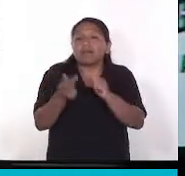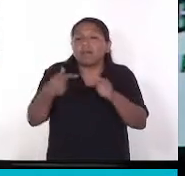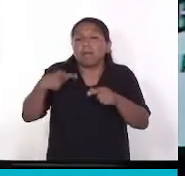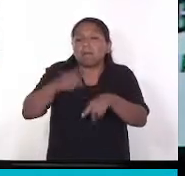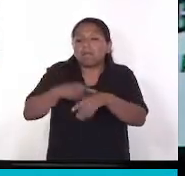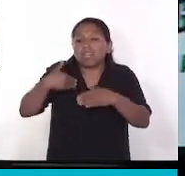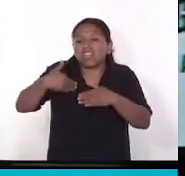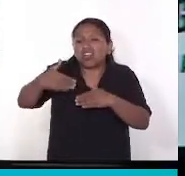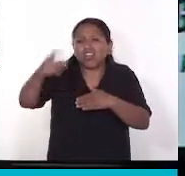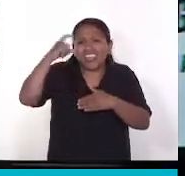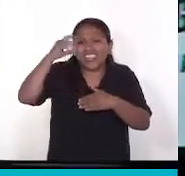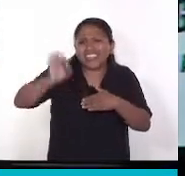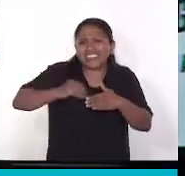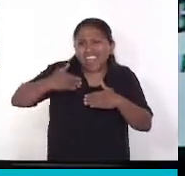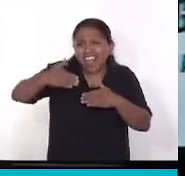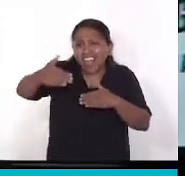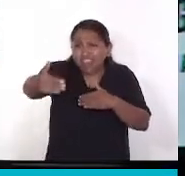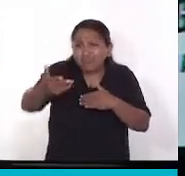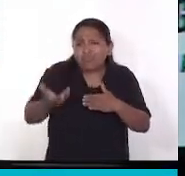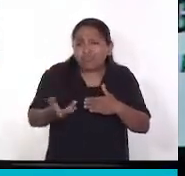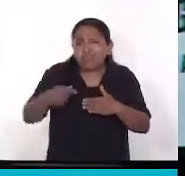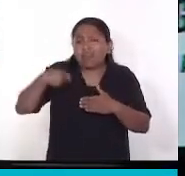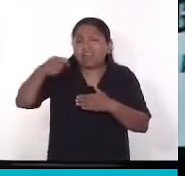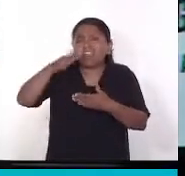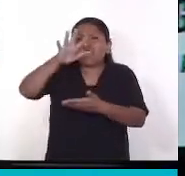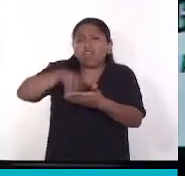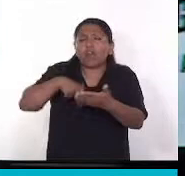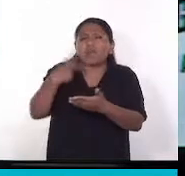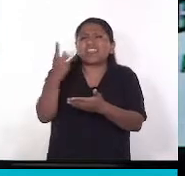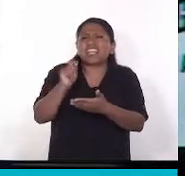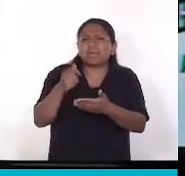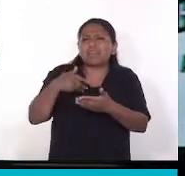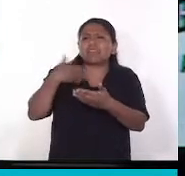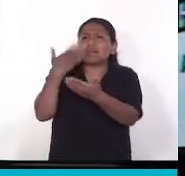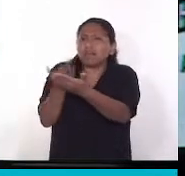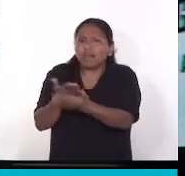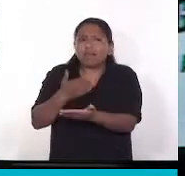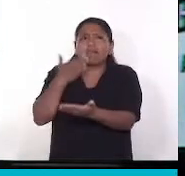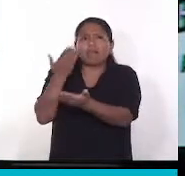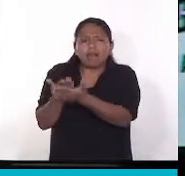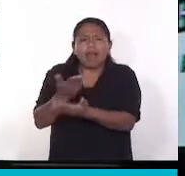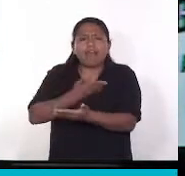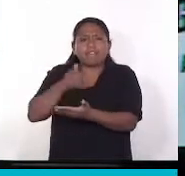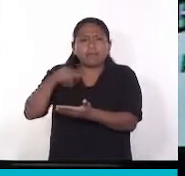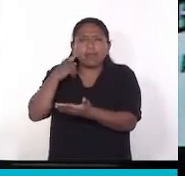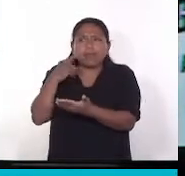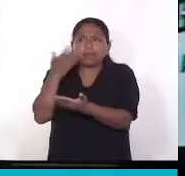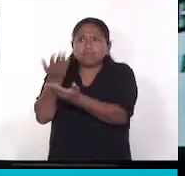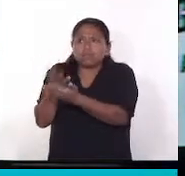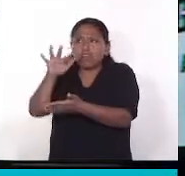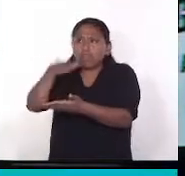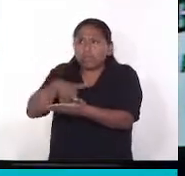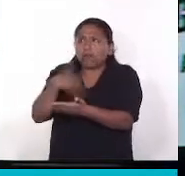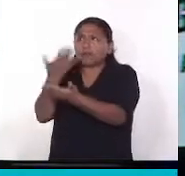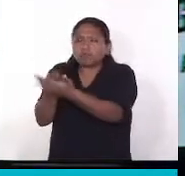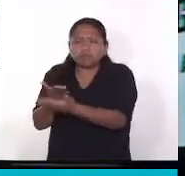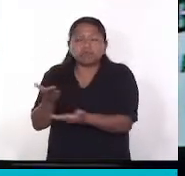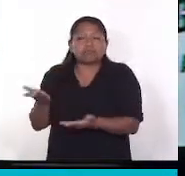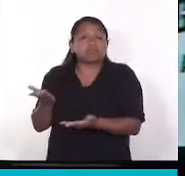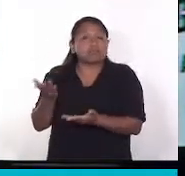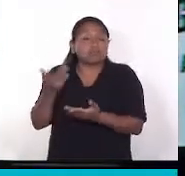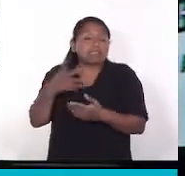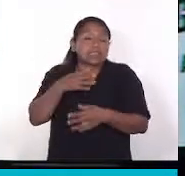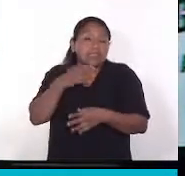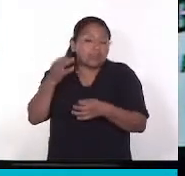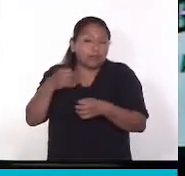lo menos de 10 años, hasta que hay que presentarle informes trimestrales al Fondo Monetario y que en su ejecución van a ser mucho